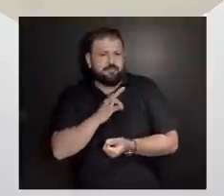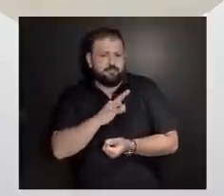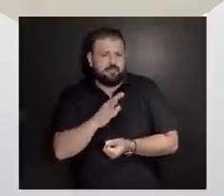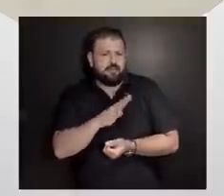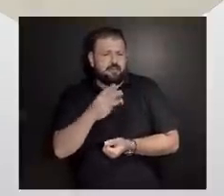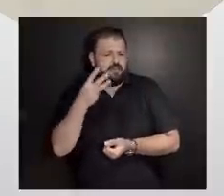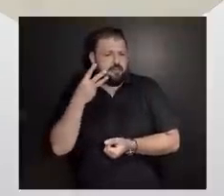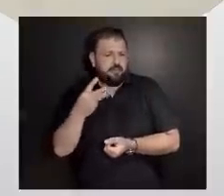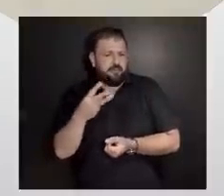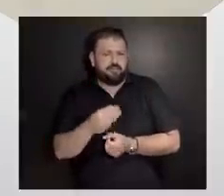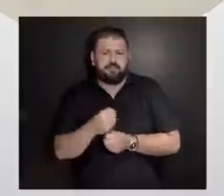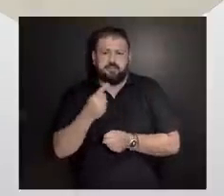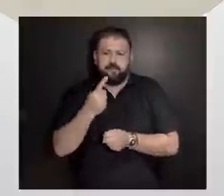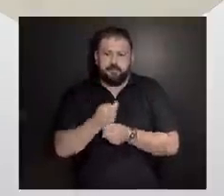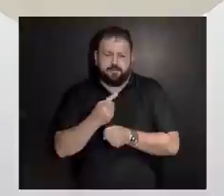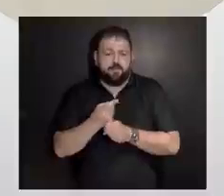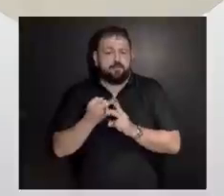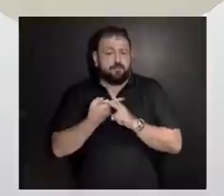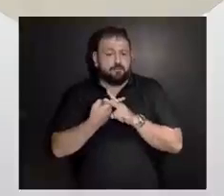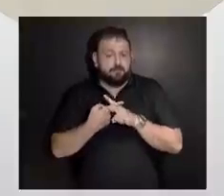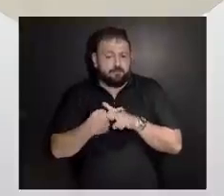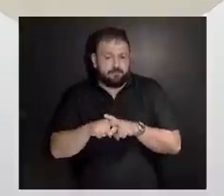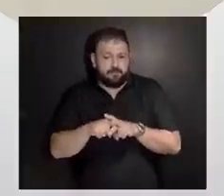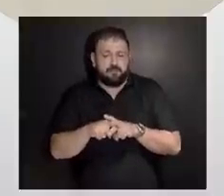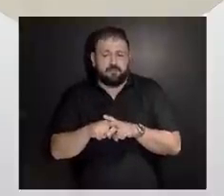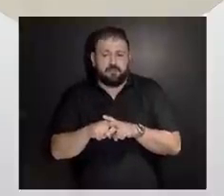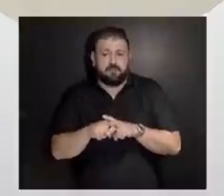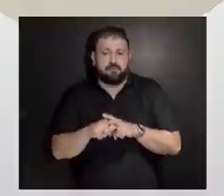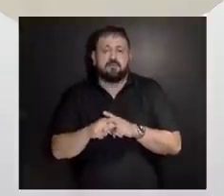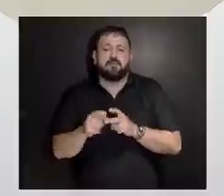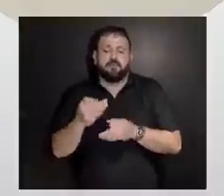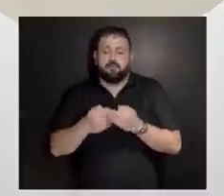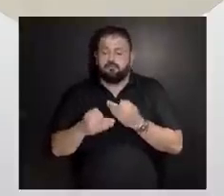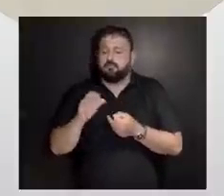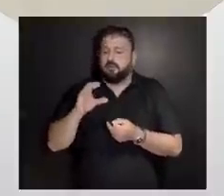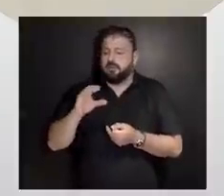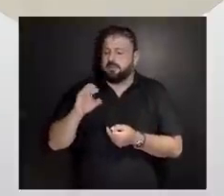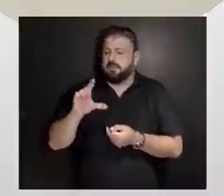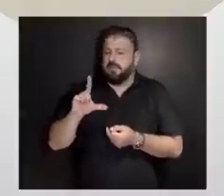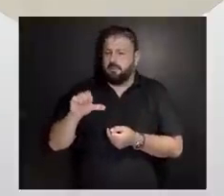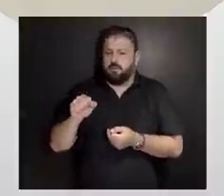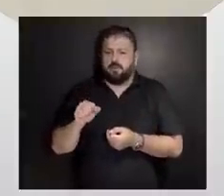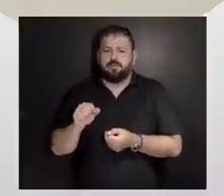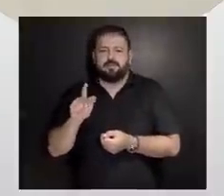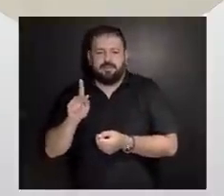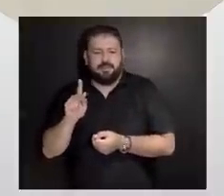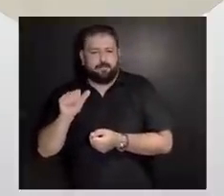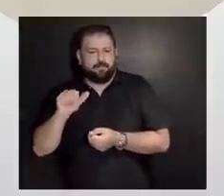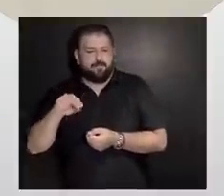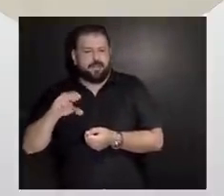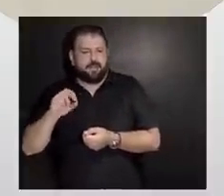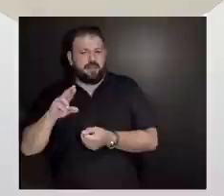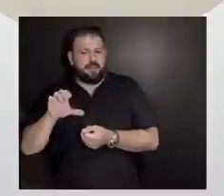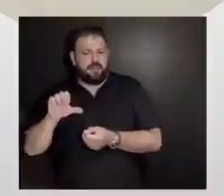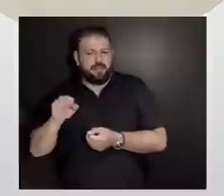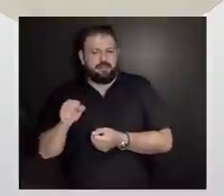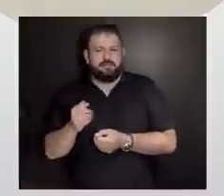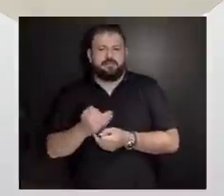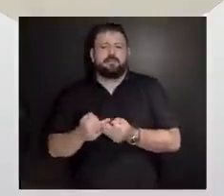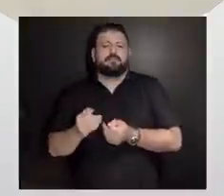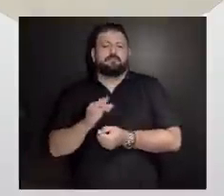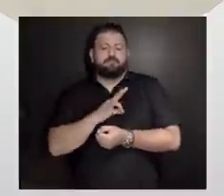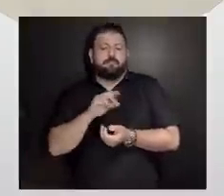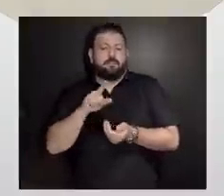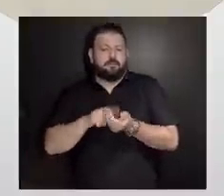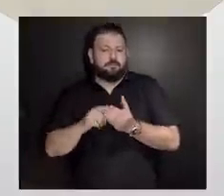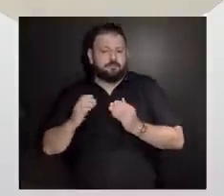etapas. La primera es el inicio de la autoinmunidad de células del páncreas, es decir, lo que les mencionaba, vamos a encontrar este tipo de